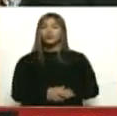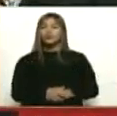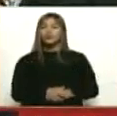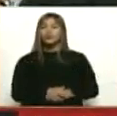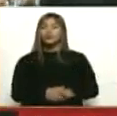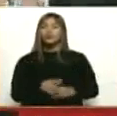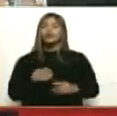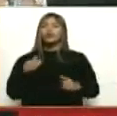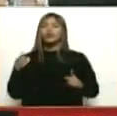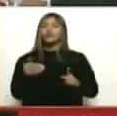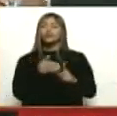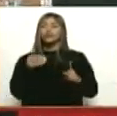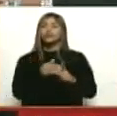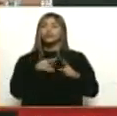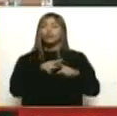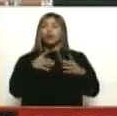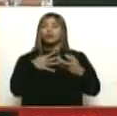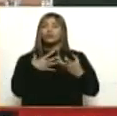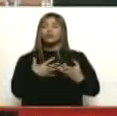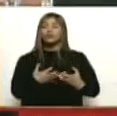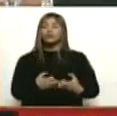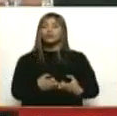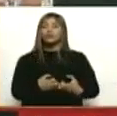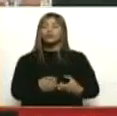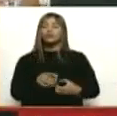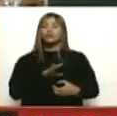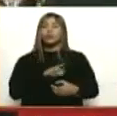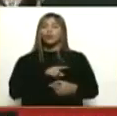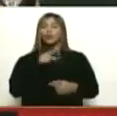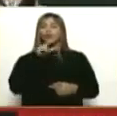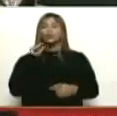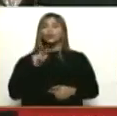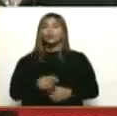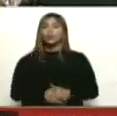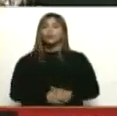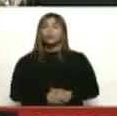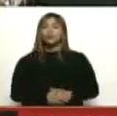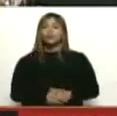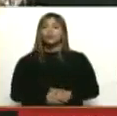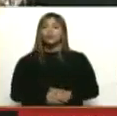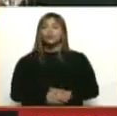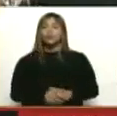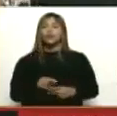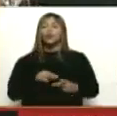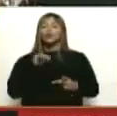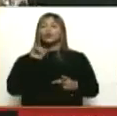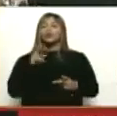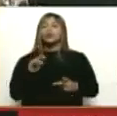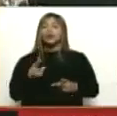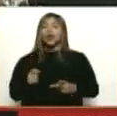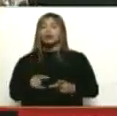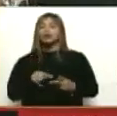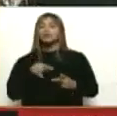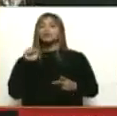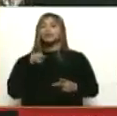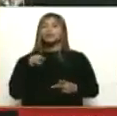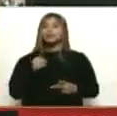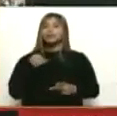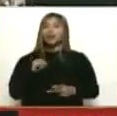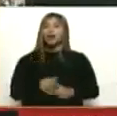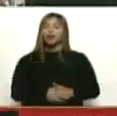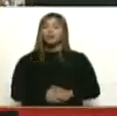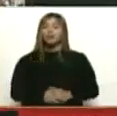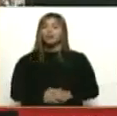todas estas sanciones para secar los intereses rusos. Con Irán sí existen